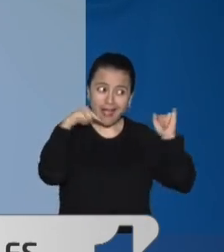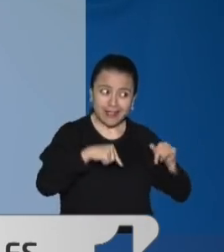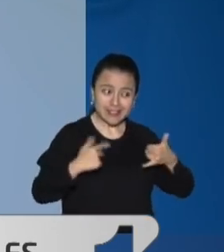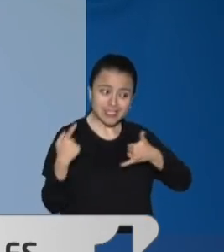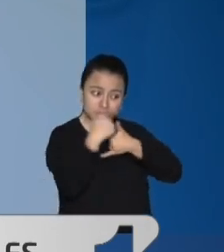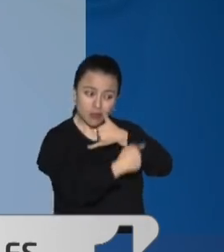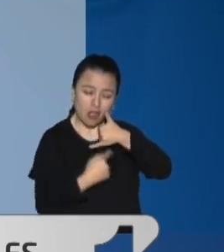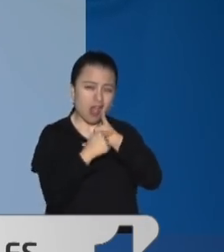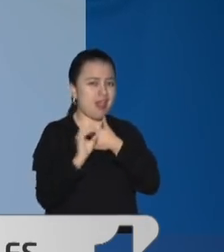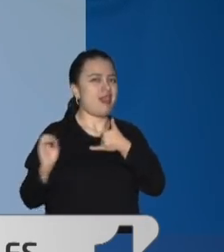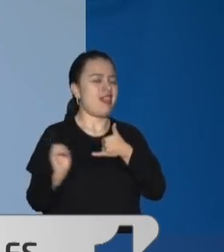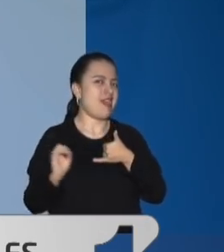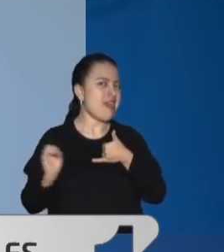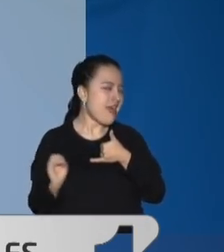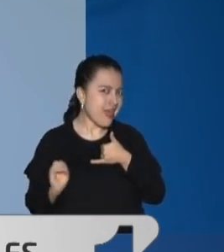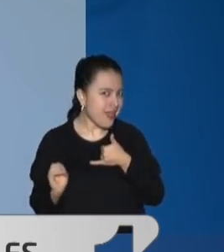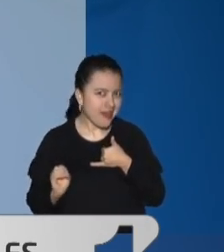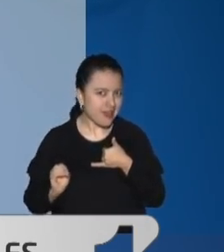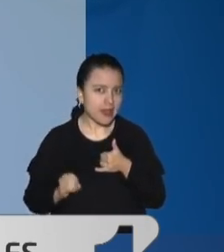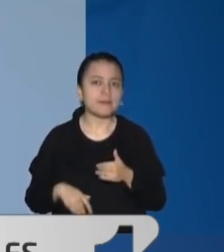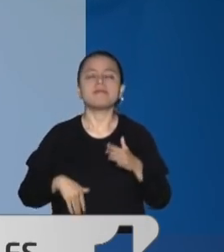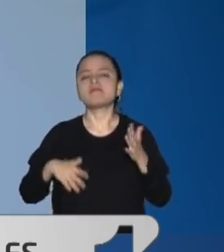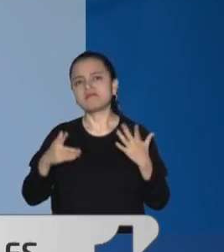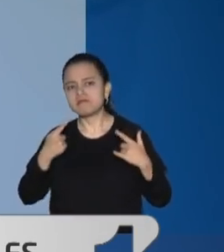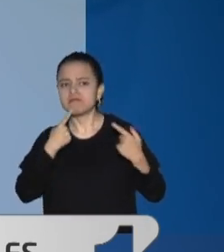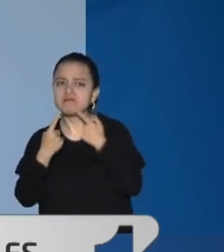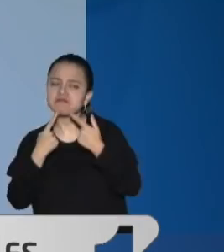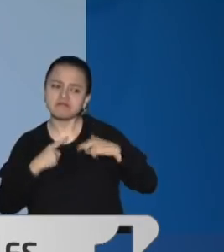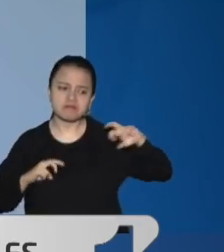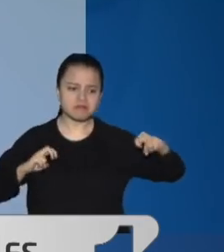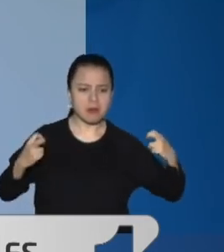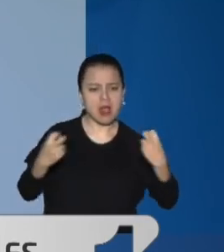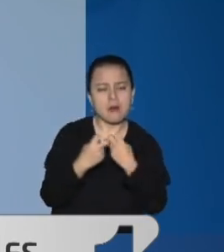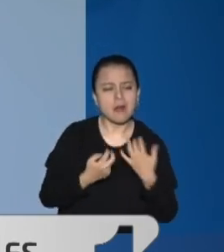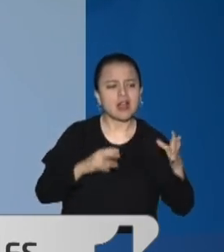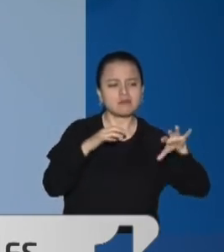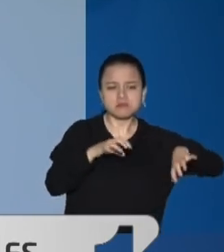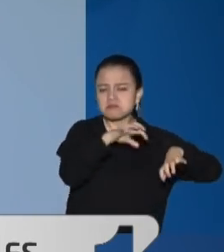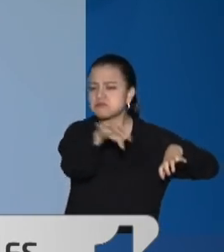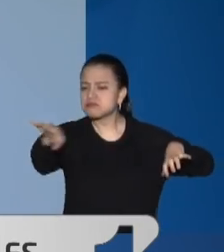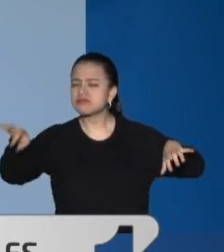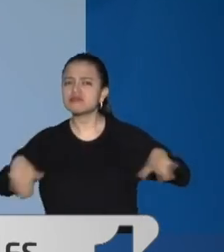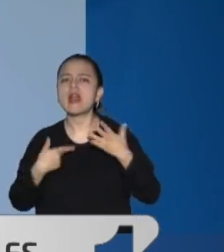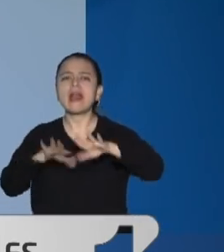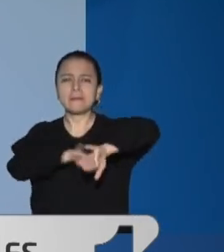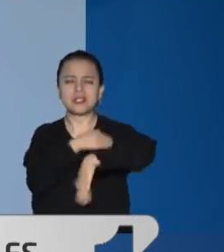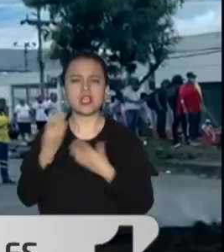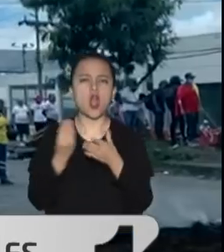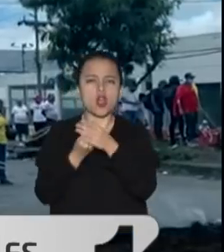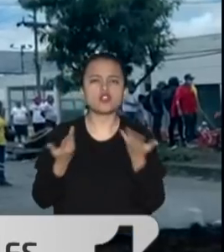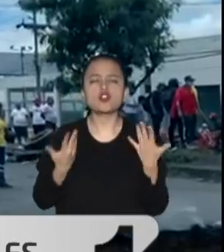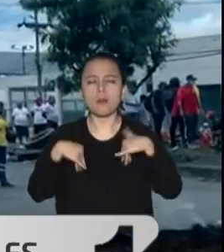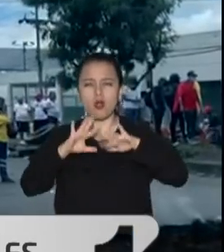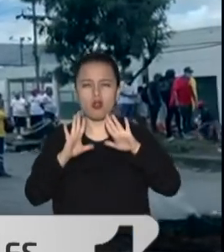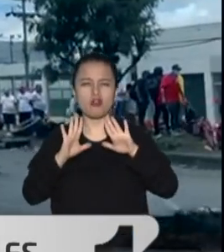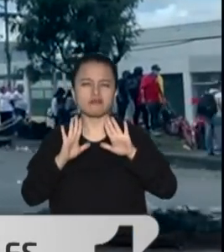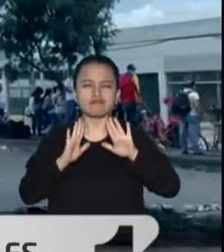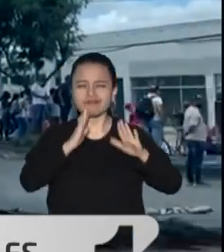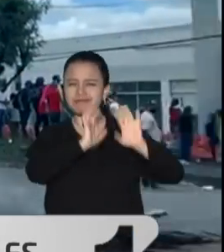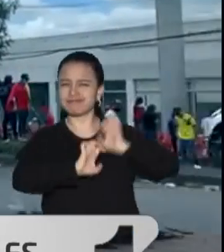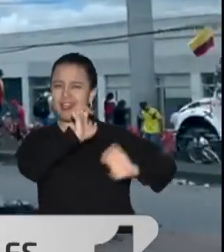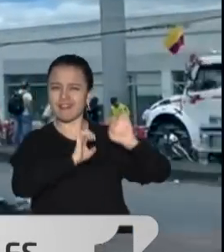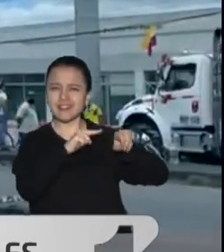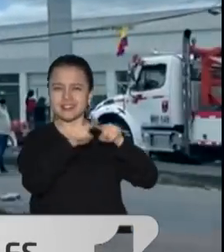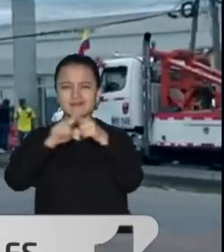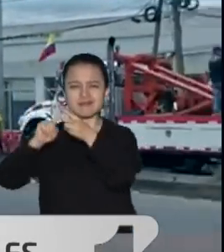la intensidad de algunos de ellos, sobre todo en el suroccidente de Colombia. Diálogos entablados entre el Ministerio del Interior, el Ministerio de Defensa